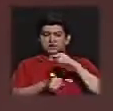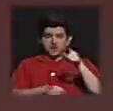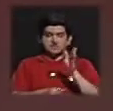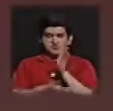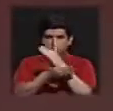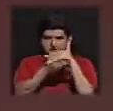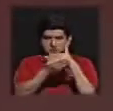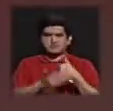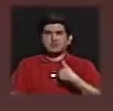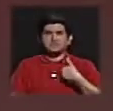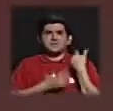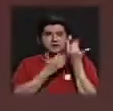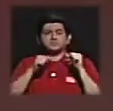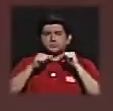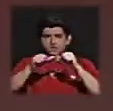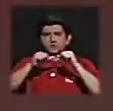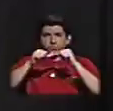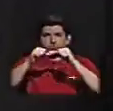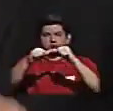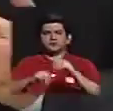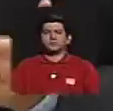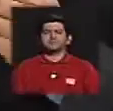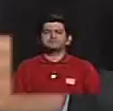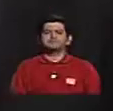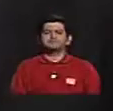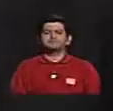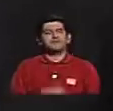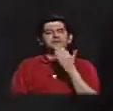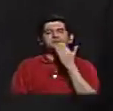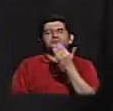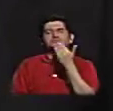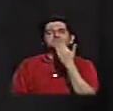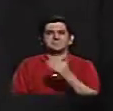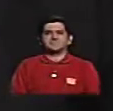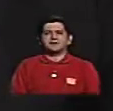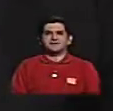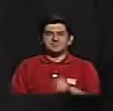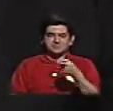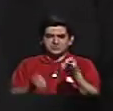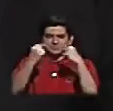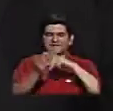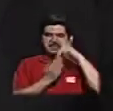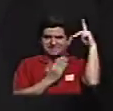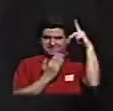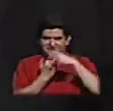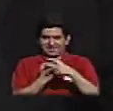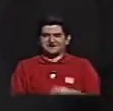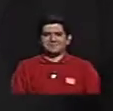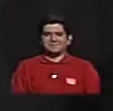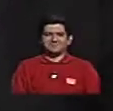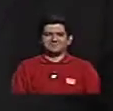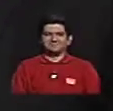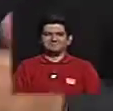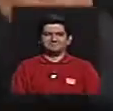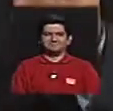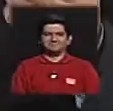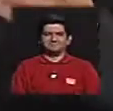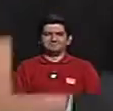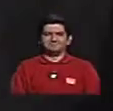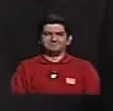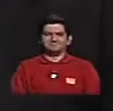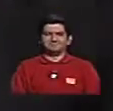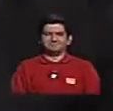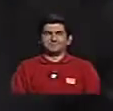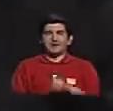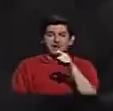y espero seguir continuando. Muy bien. Te agradecemos mucho la presencia en este programa, Gracias Eduardo. a ustedes. Y